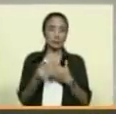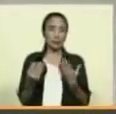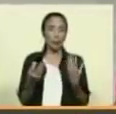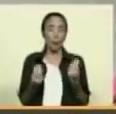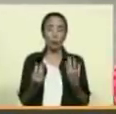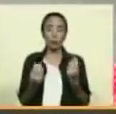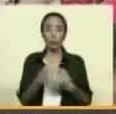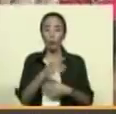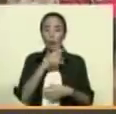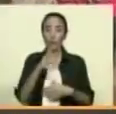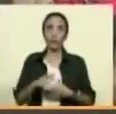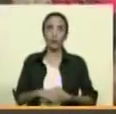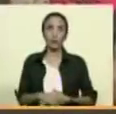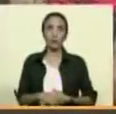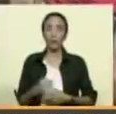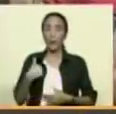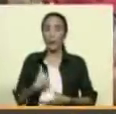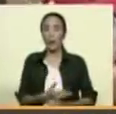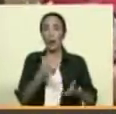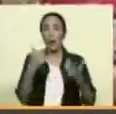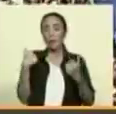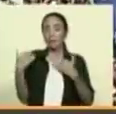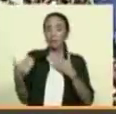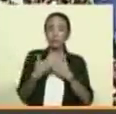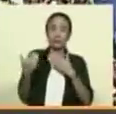A mí me han tirado con todo, ¿o no?